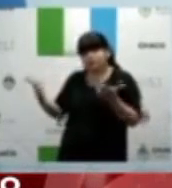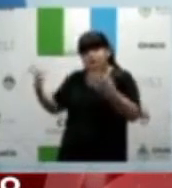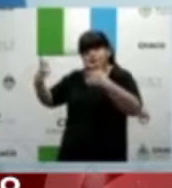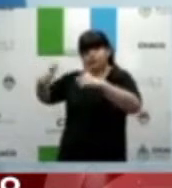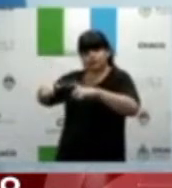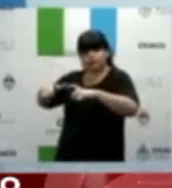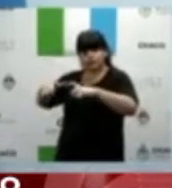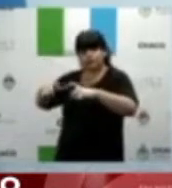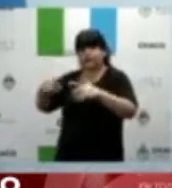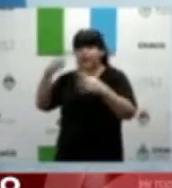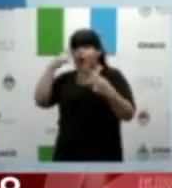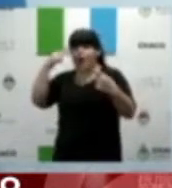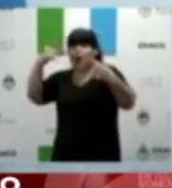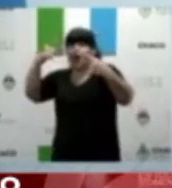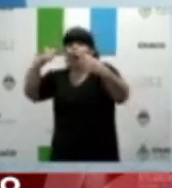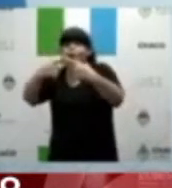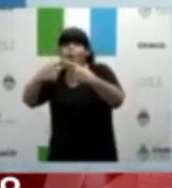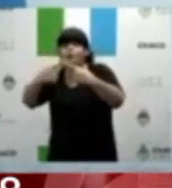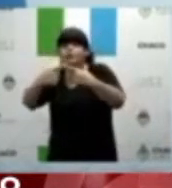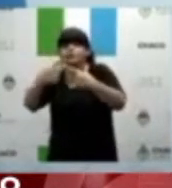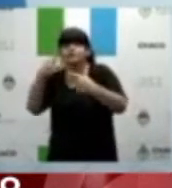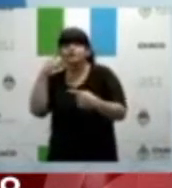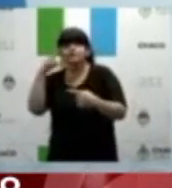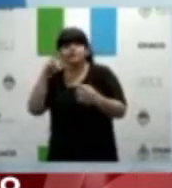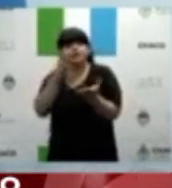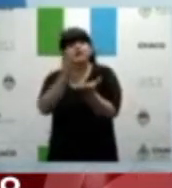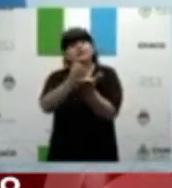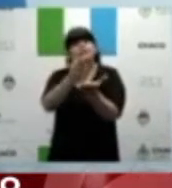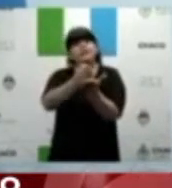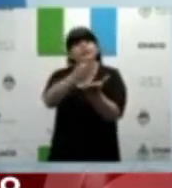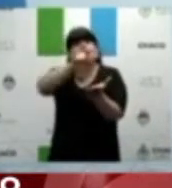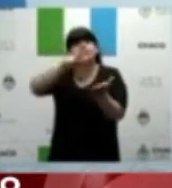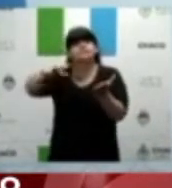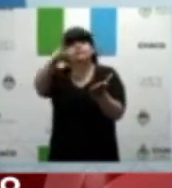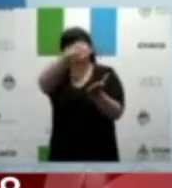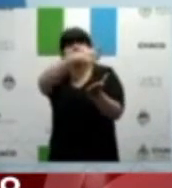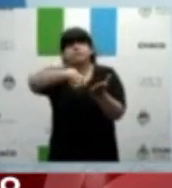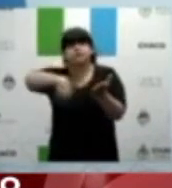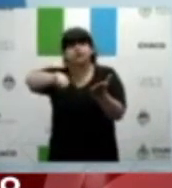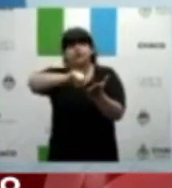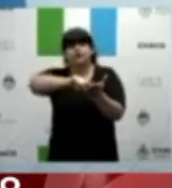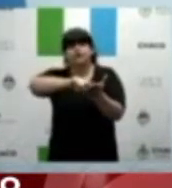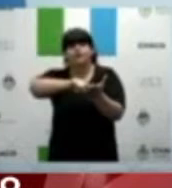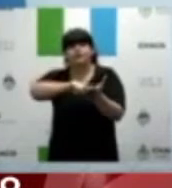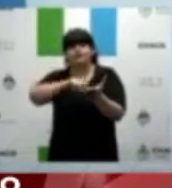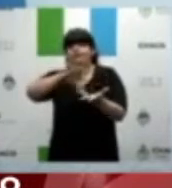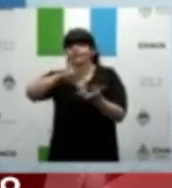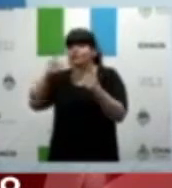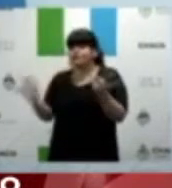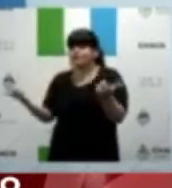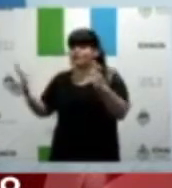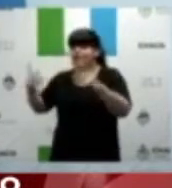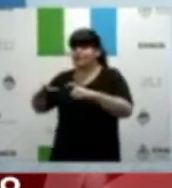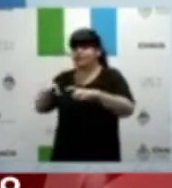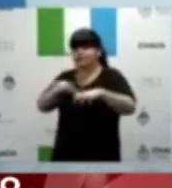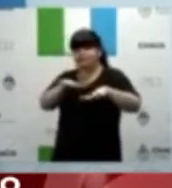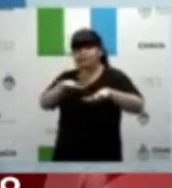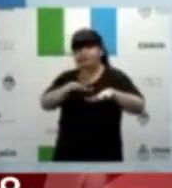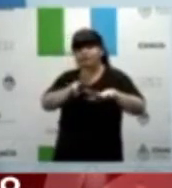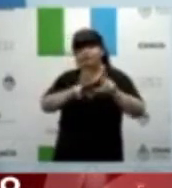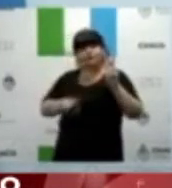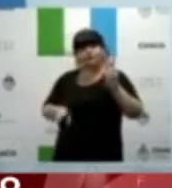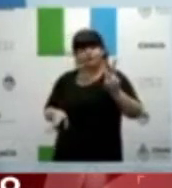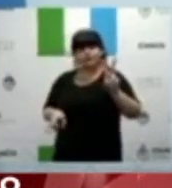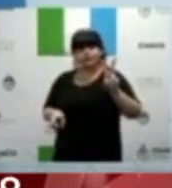derechos humanos, haciendo una petición pública para establecer una mesa de concertación respecto a dos situaciones que son